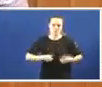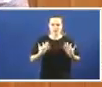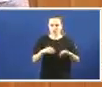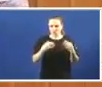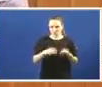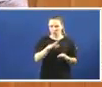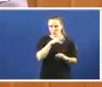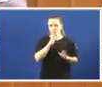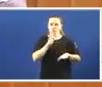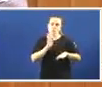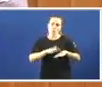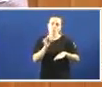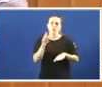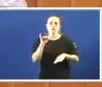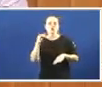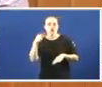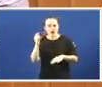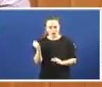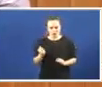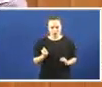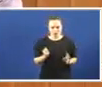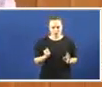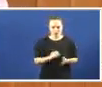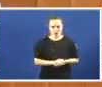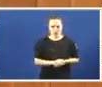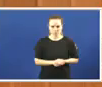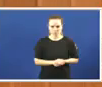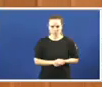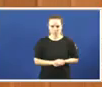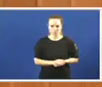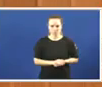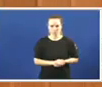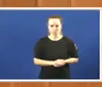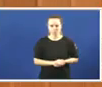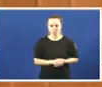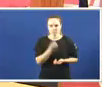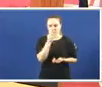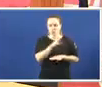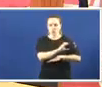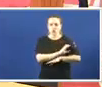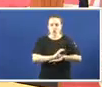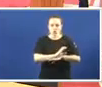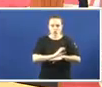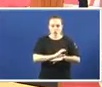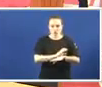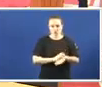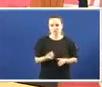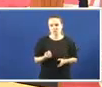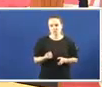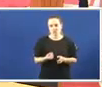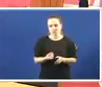Troika anularon. Exactamente. Ben, o conselleiro na súa intervención contrapón o